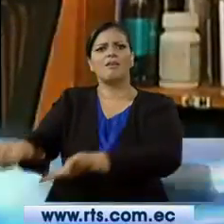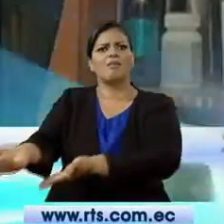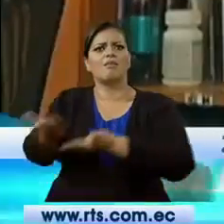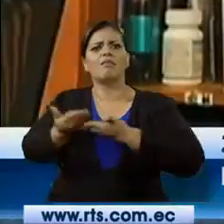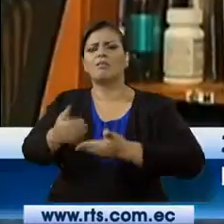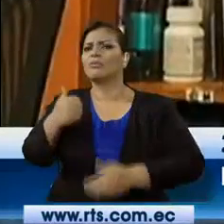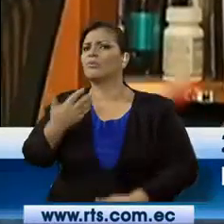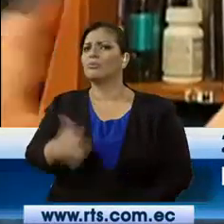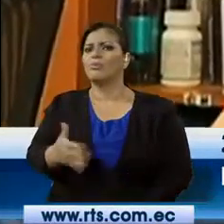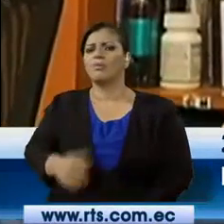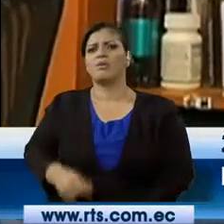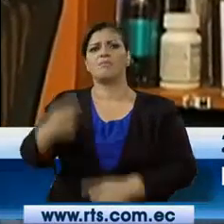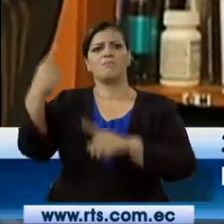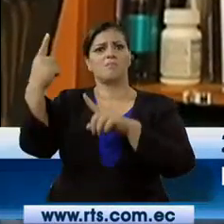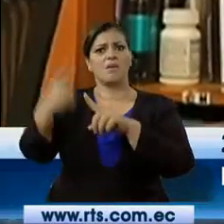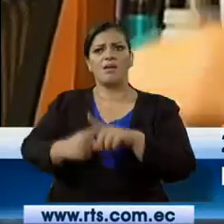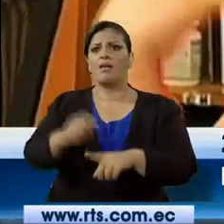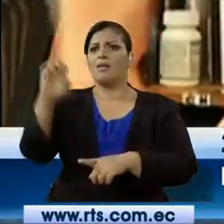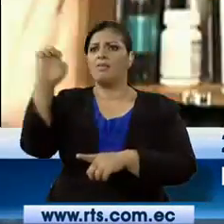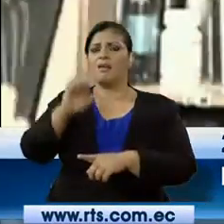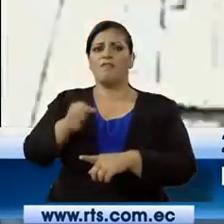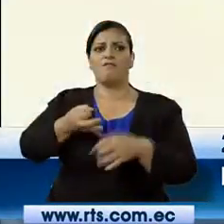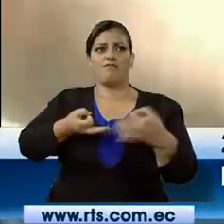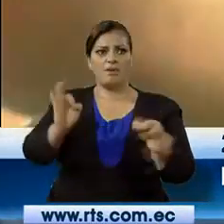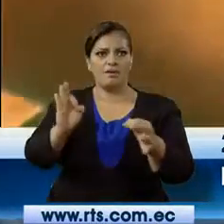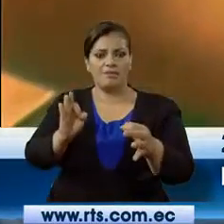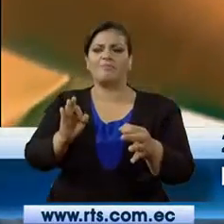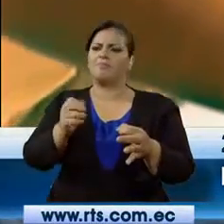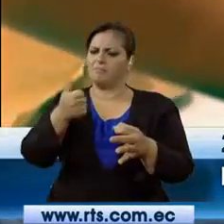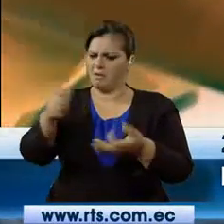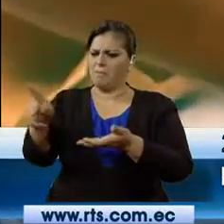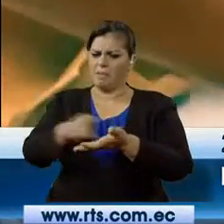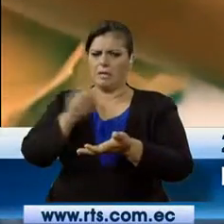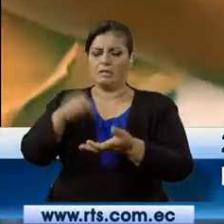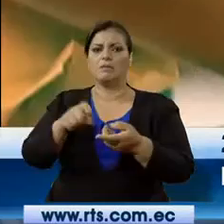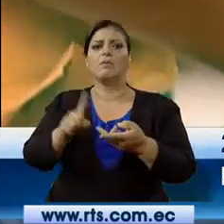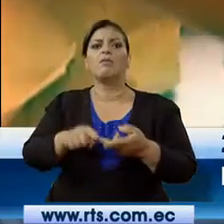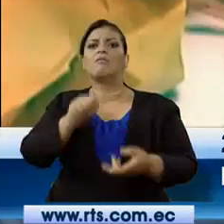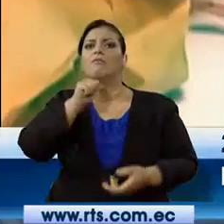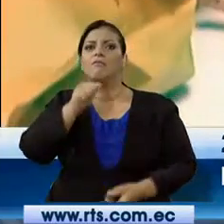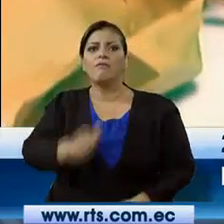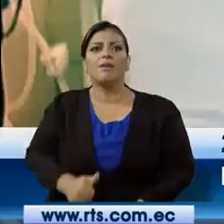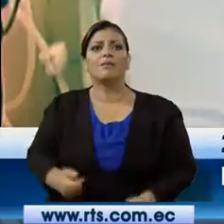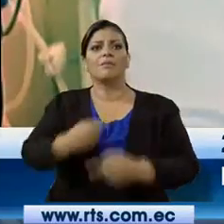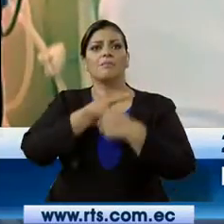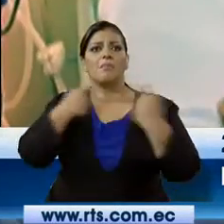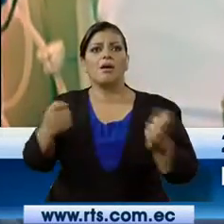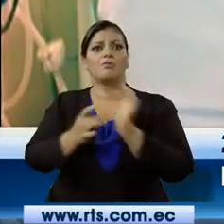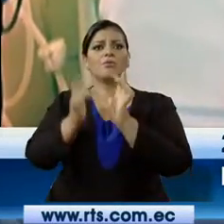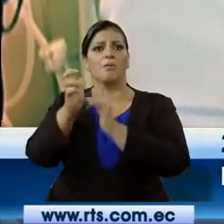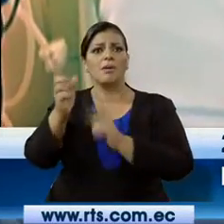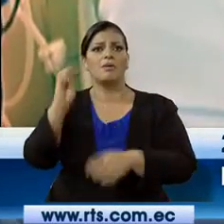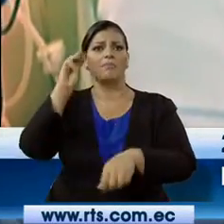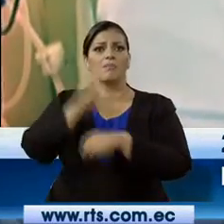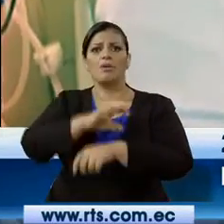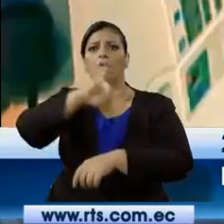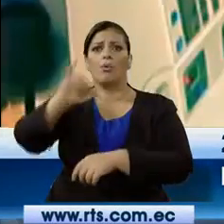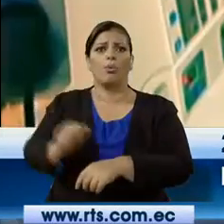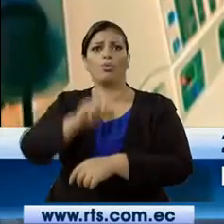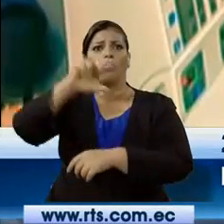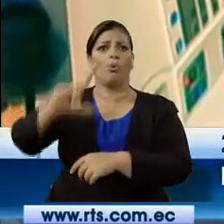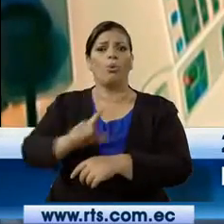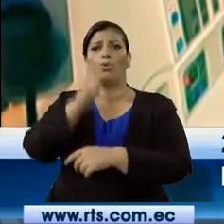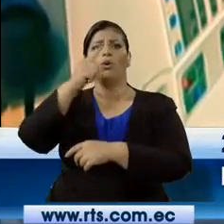ya estamos ya septiembre, los días pasan y la deuda sigue incrementándose. Las personas están recibiendo sus sesiones de hemodiálisis, pero algunos dicen